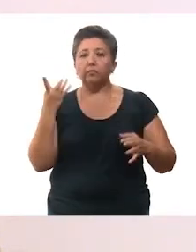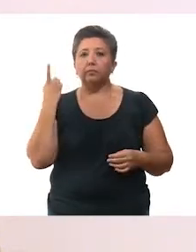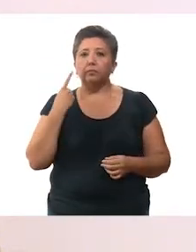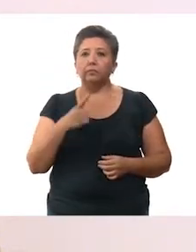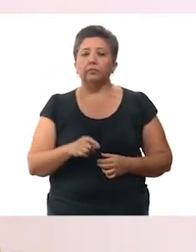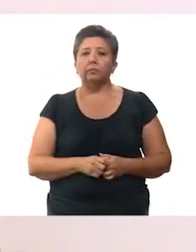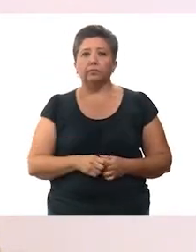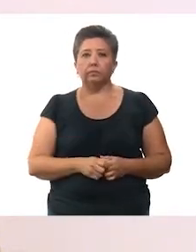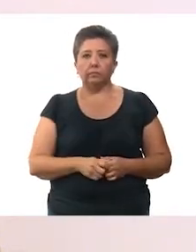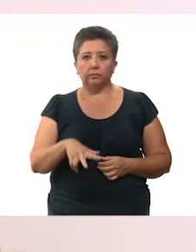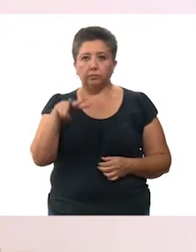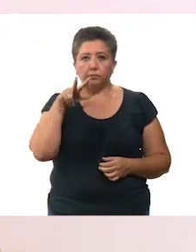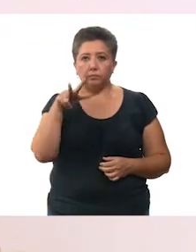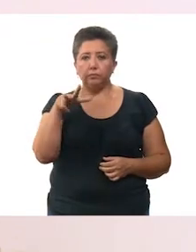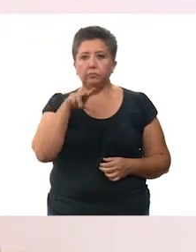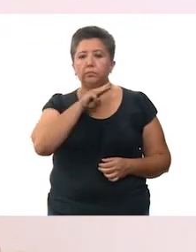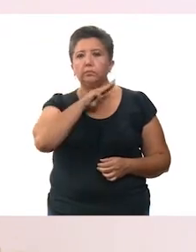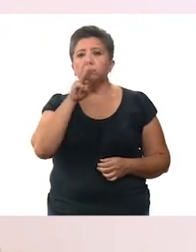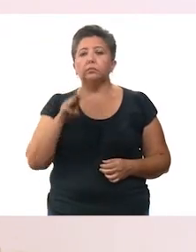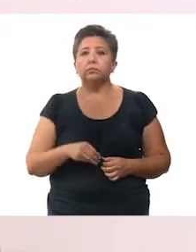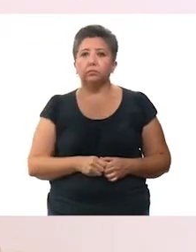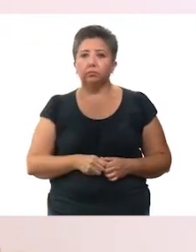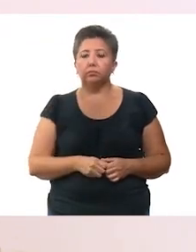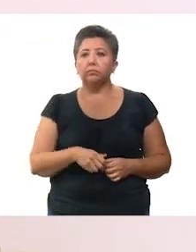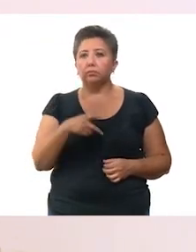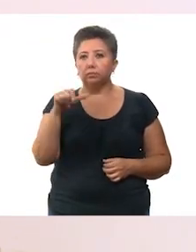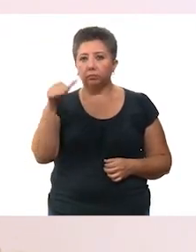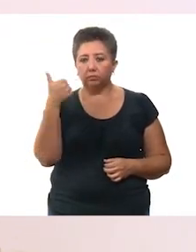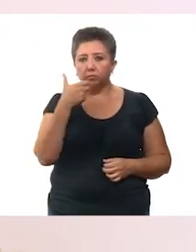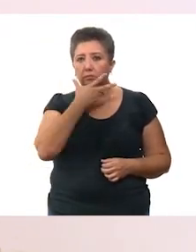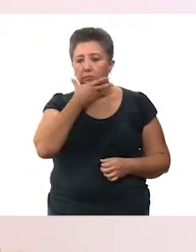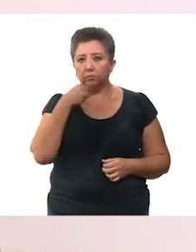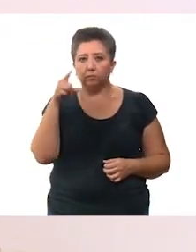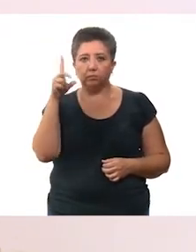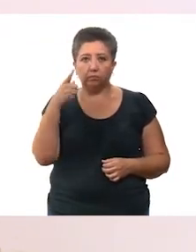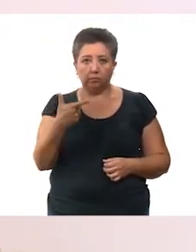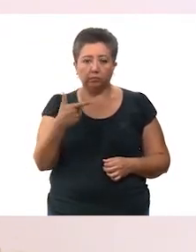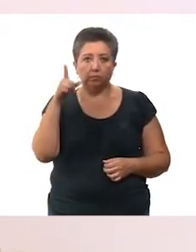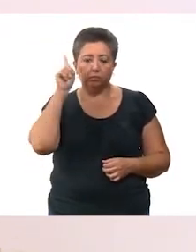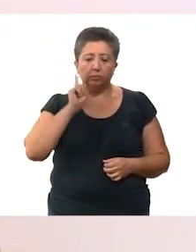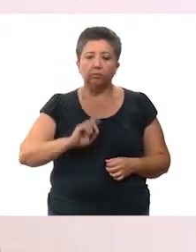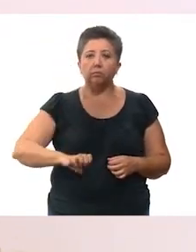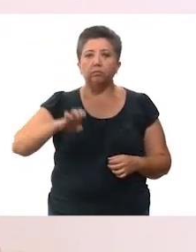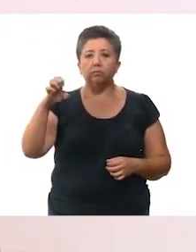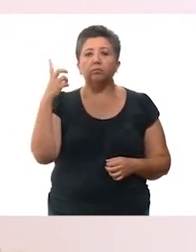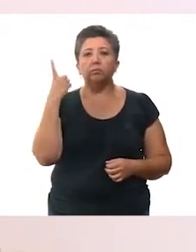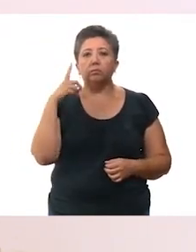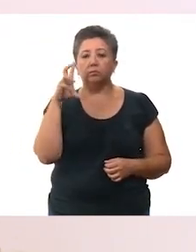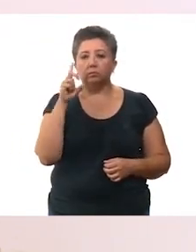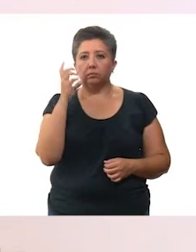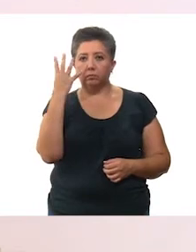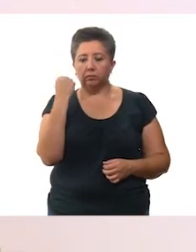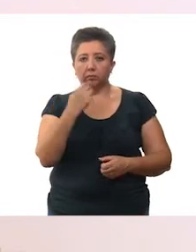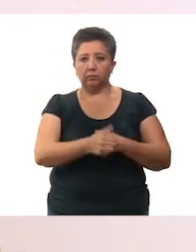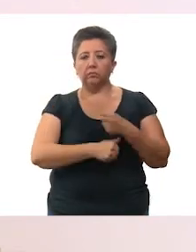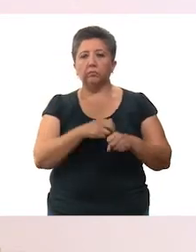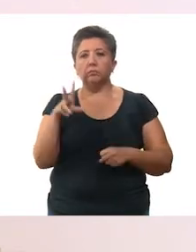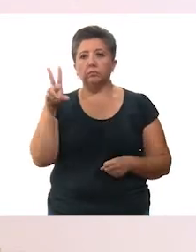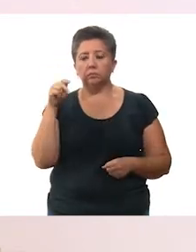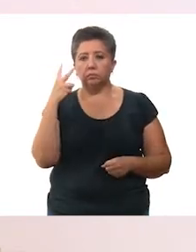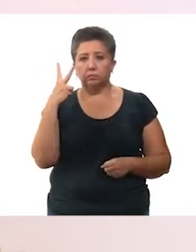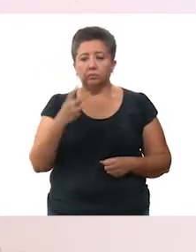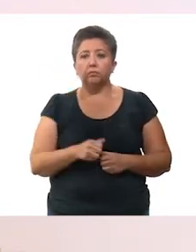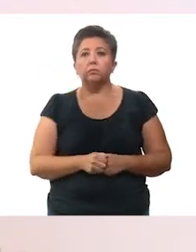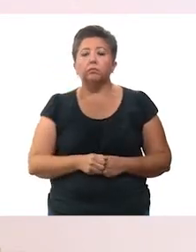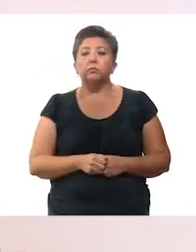médico informamos de 18 fallecimientos. Son 11 hombres y 7 mujeres, de un rango de edad de 39 años a